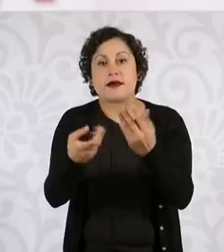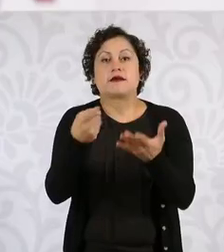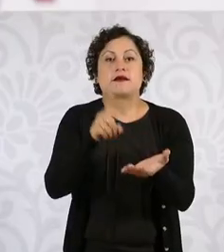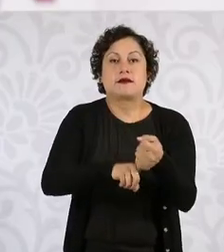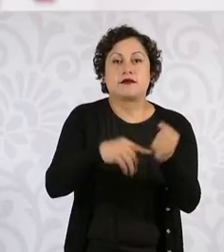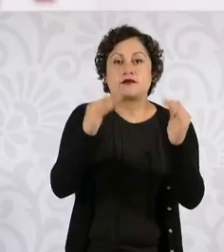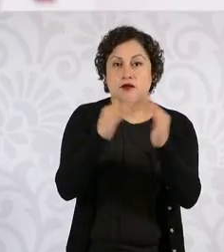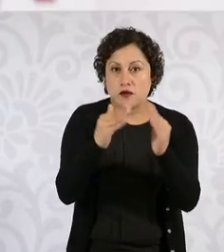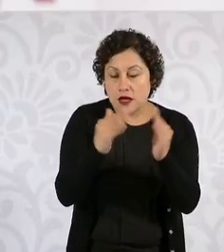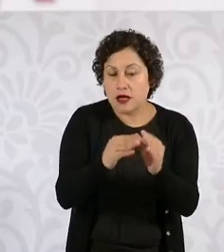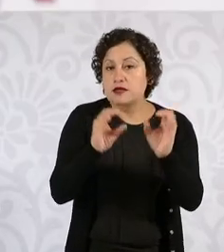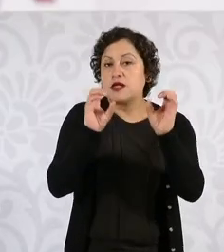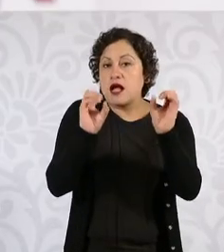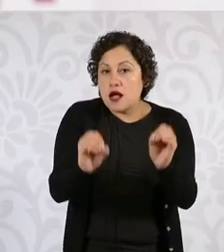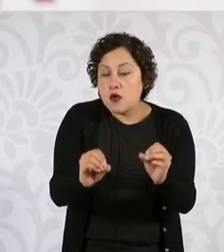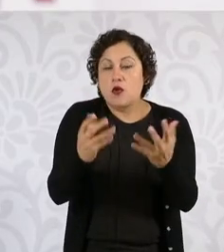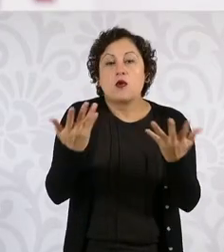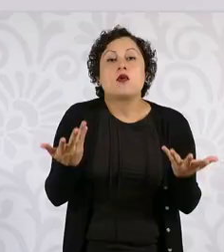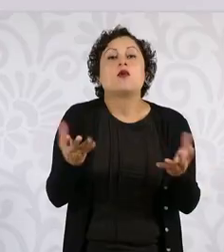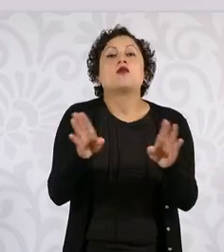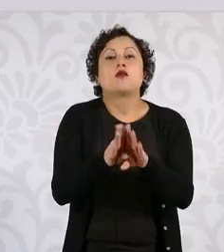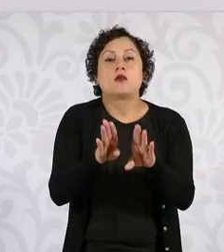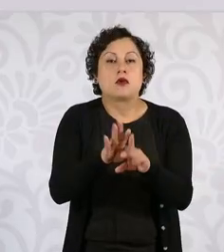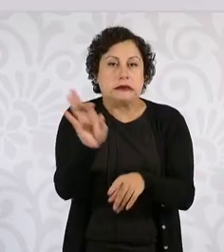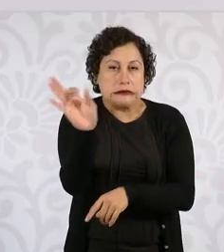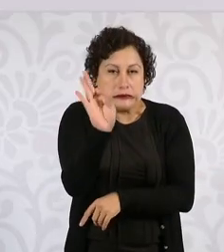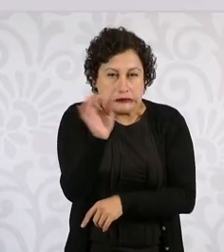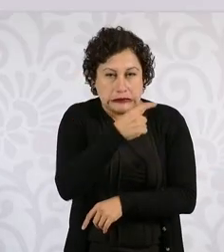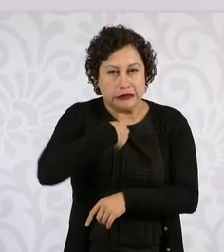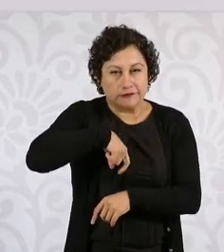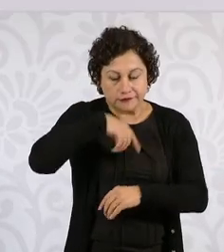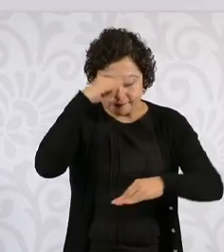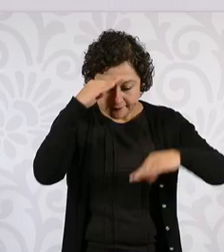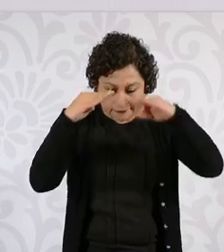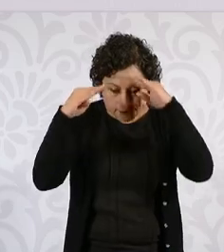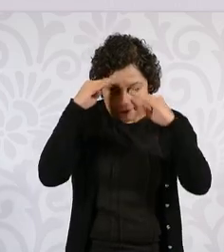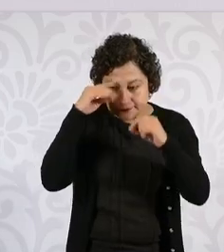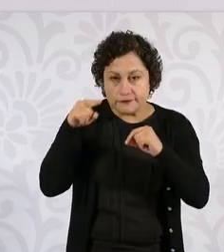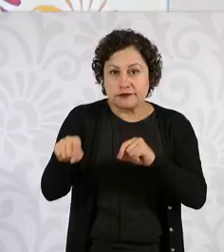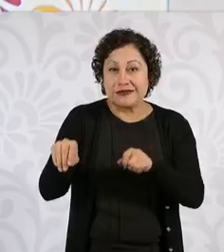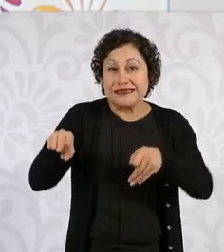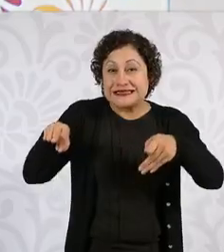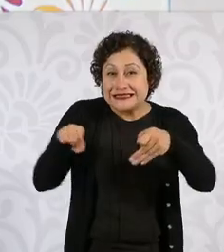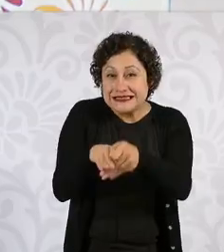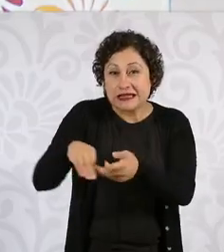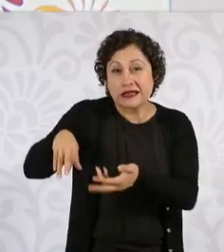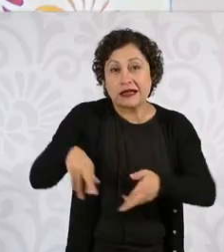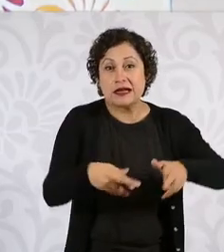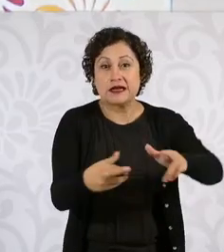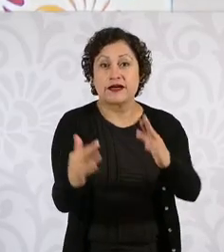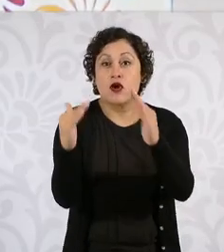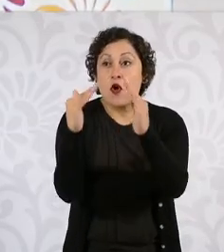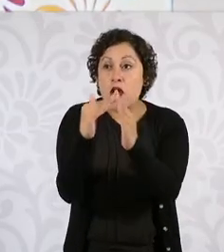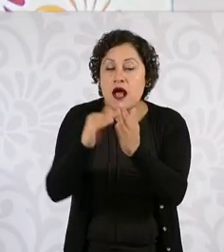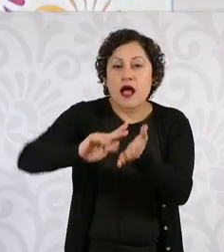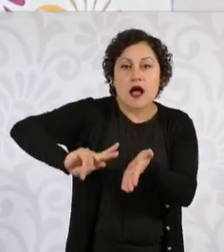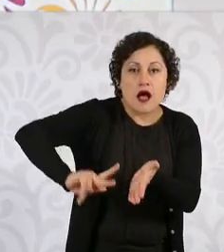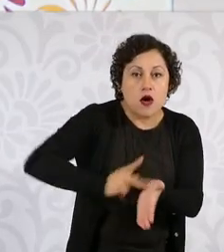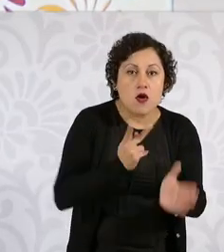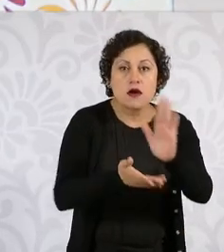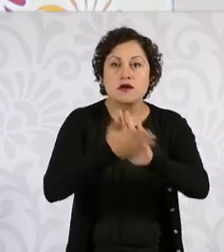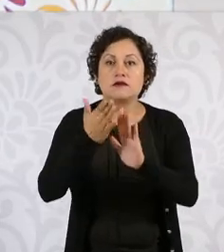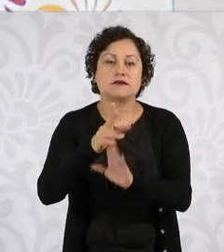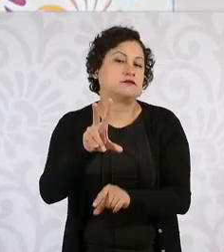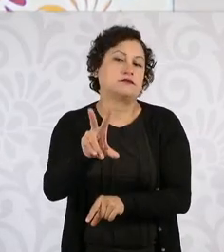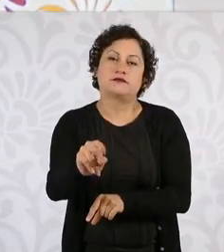posibilidad de reubicación de viviendas que están muy cerca de los cauces de los ríos, para que no vuelva a ocurrir una situación